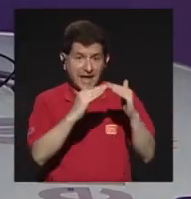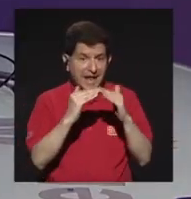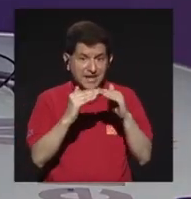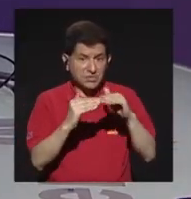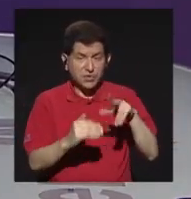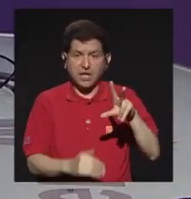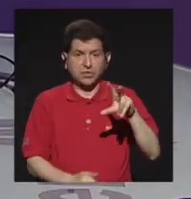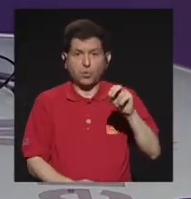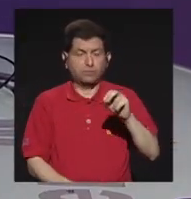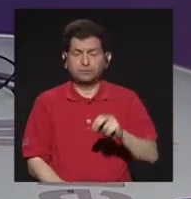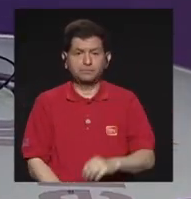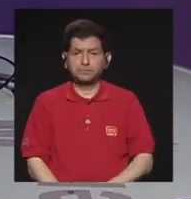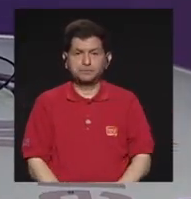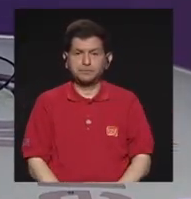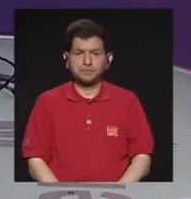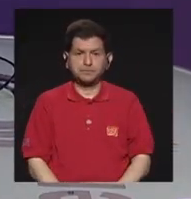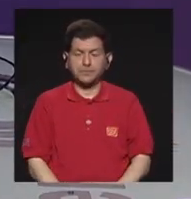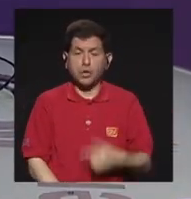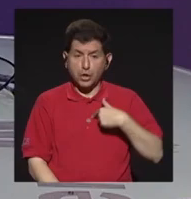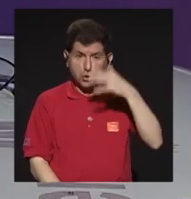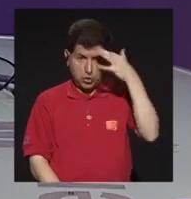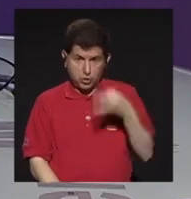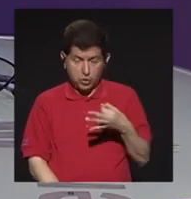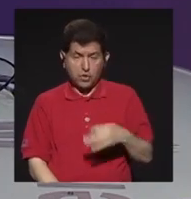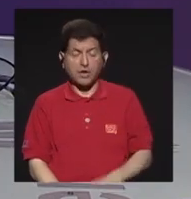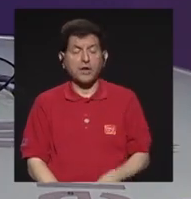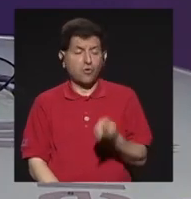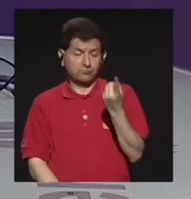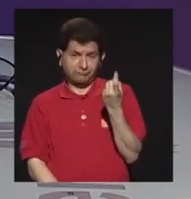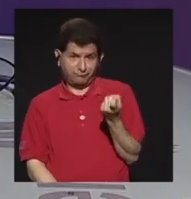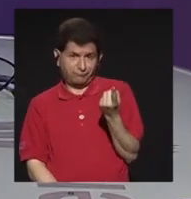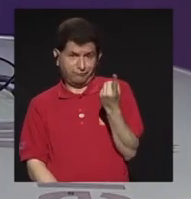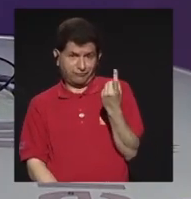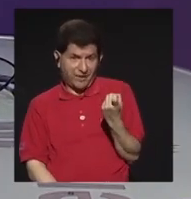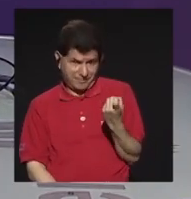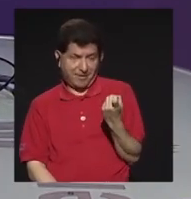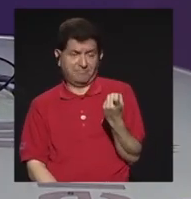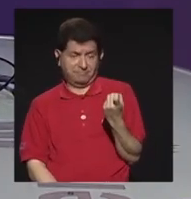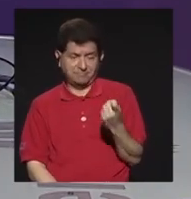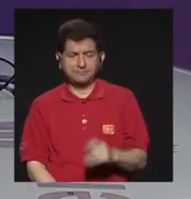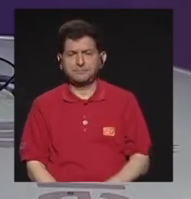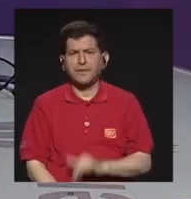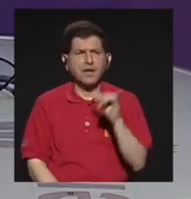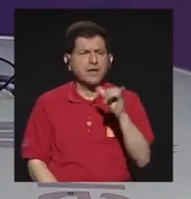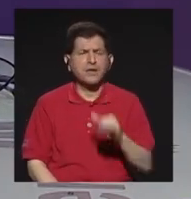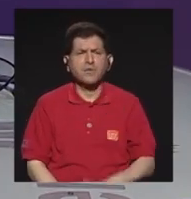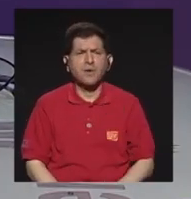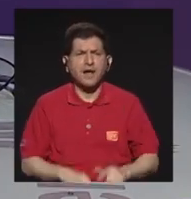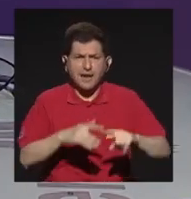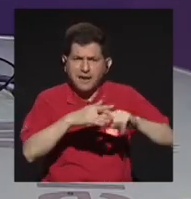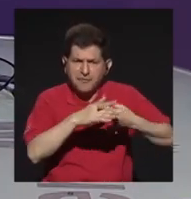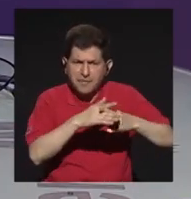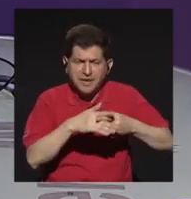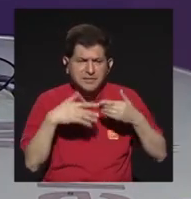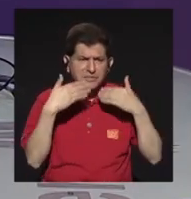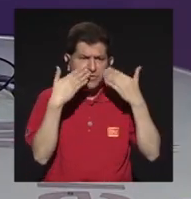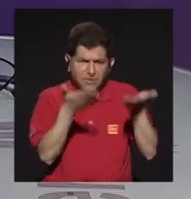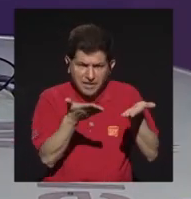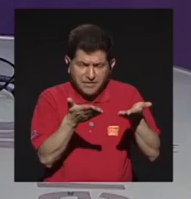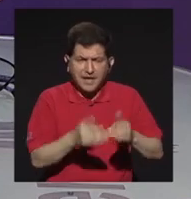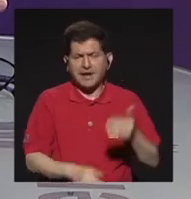no no no yo creo que es un pendiente y también cuando se repara la víctima yo creo que